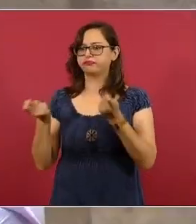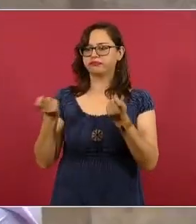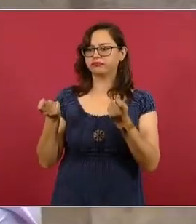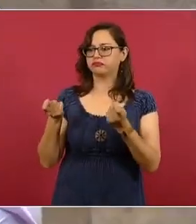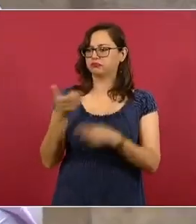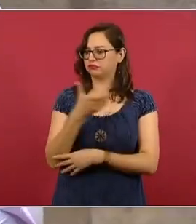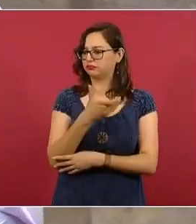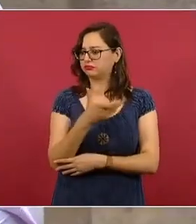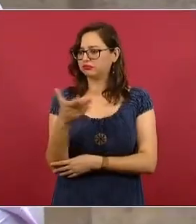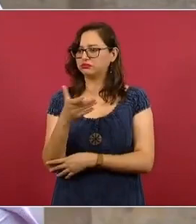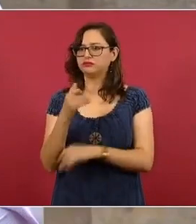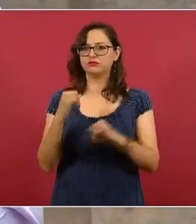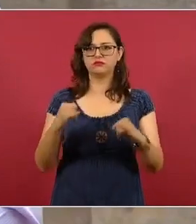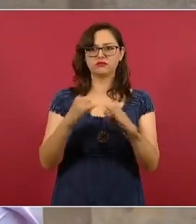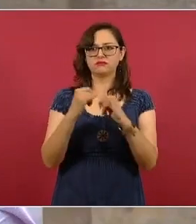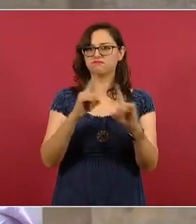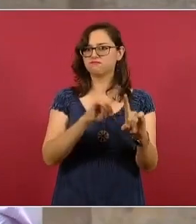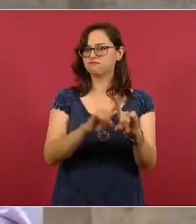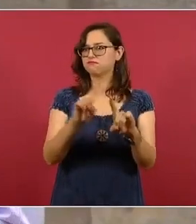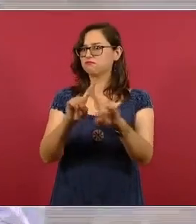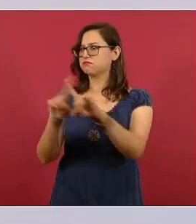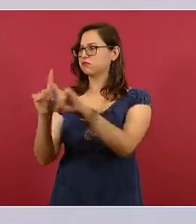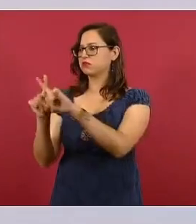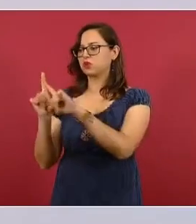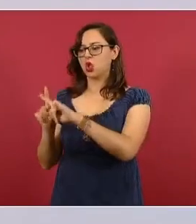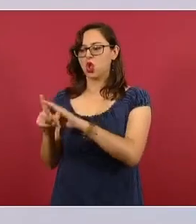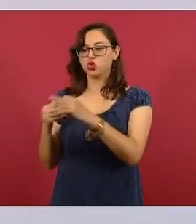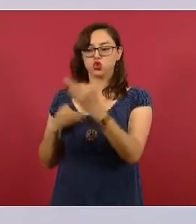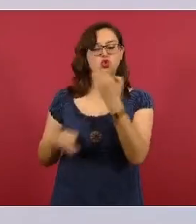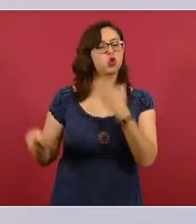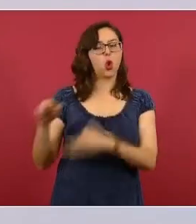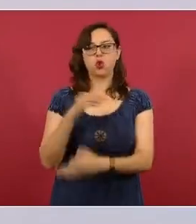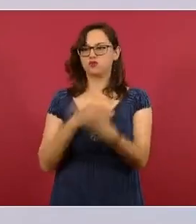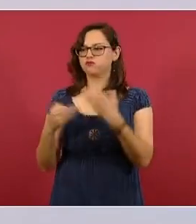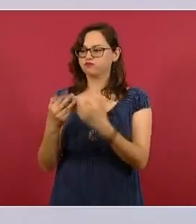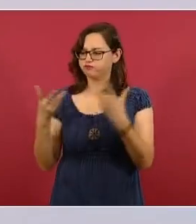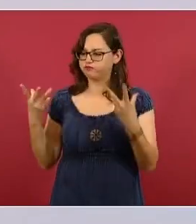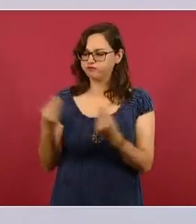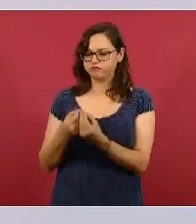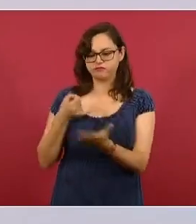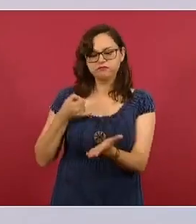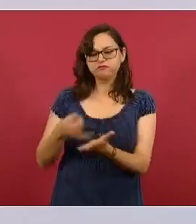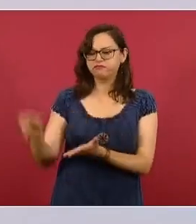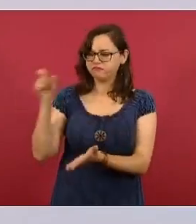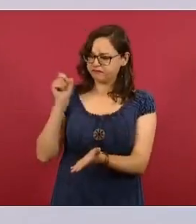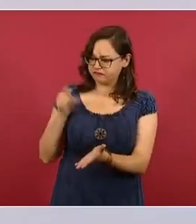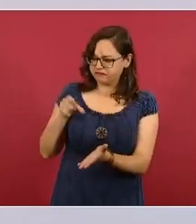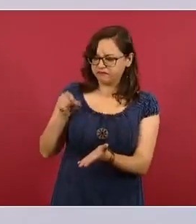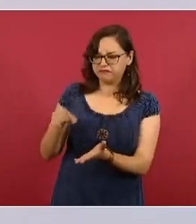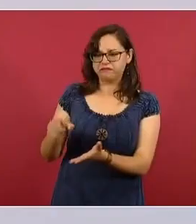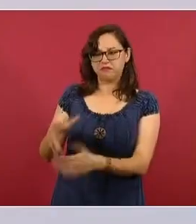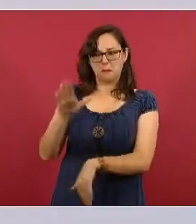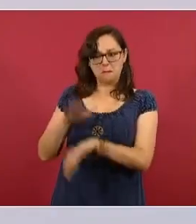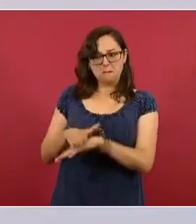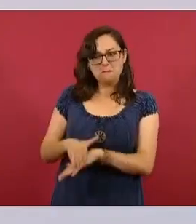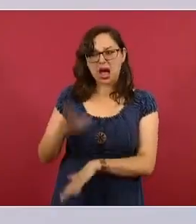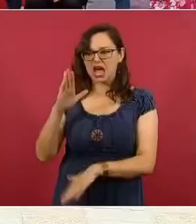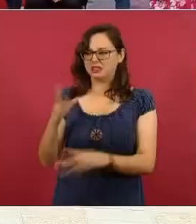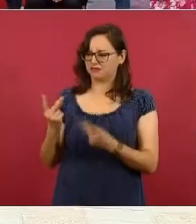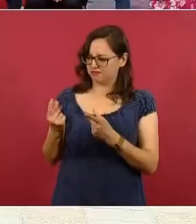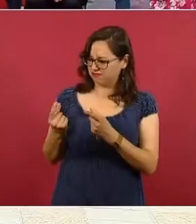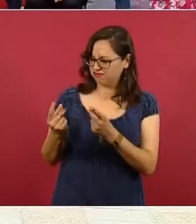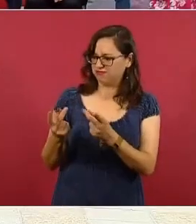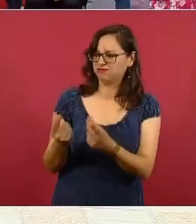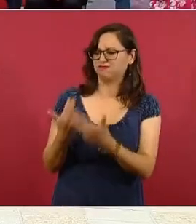vez poder llevar a buen fin esta meta de hacer frente a los